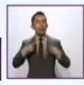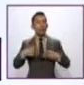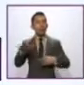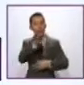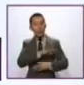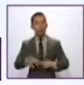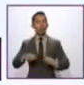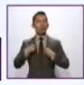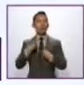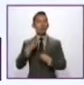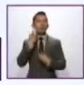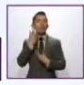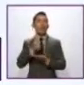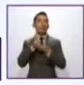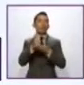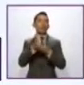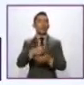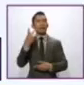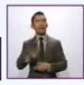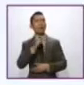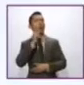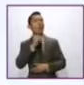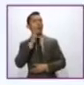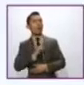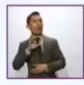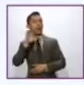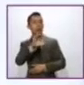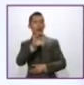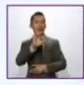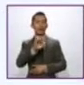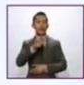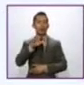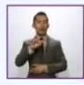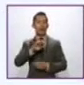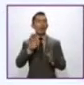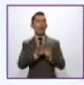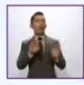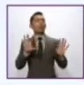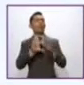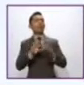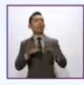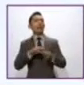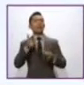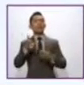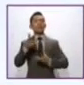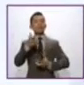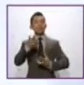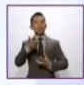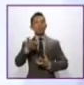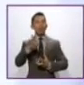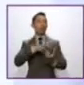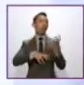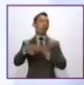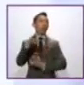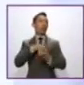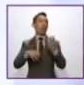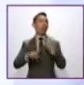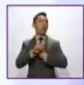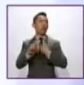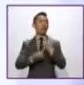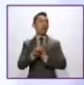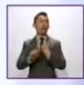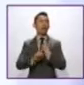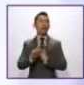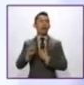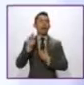gente. Yo quiero preguntarte, Celia, ¿cómo nos explicas el desastre económico de Morena que hace quedar a la izquierda